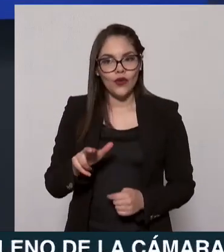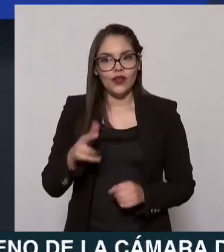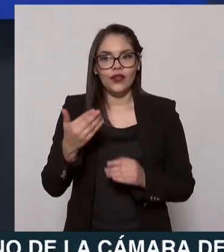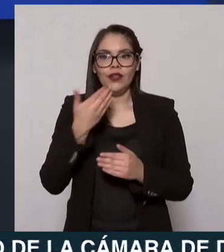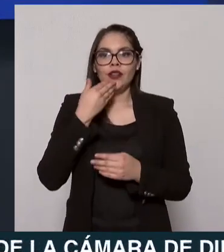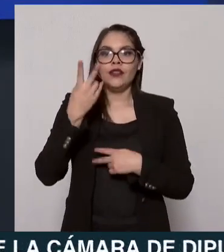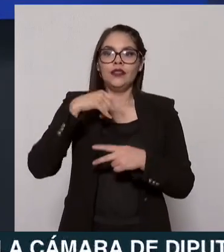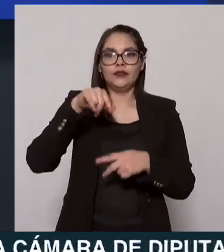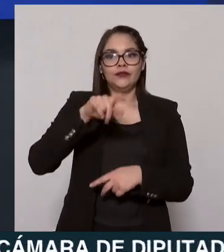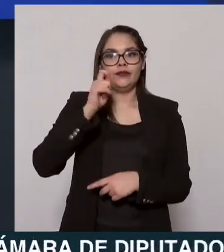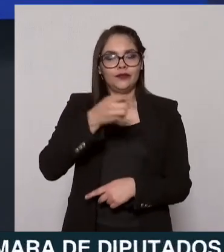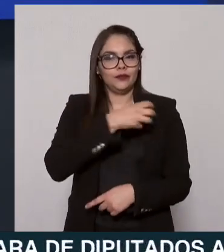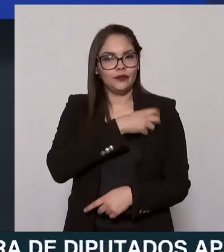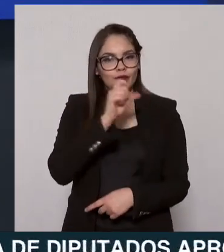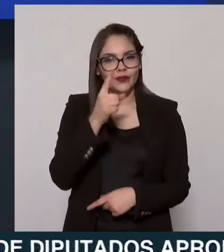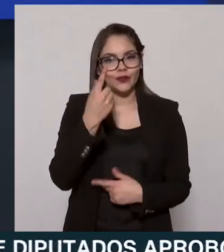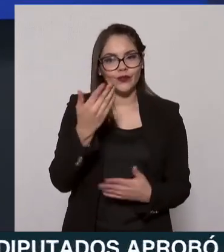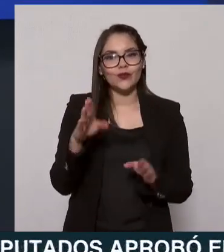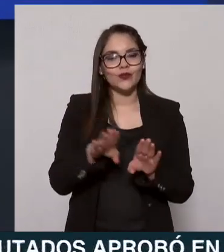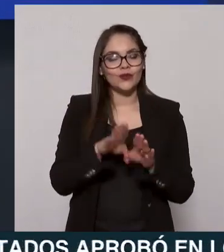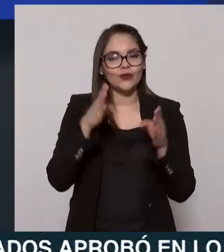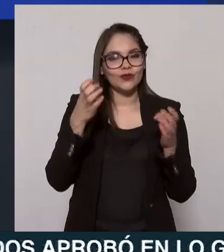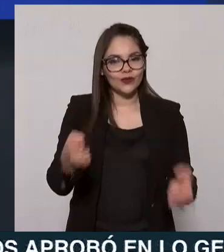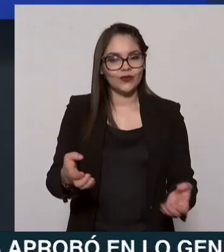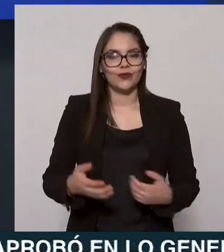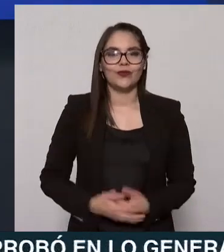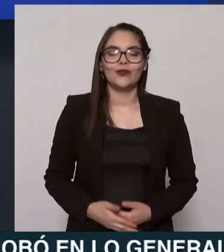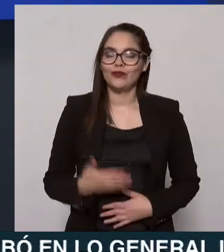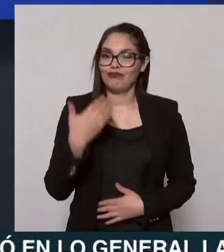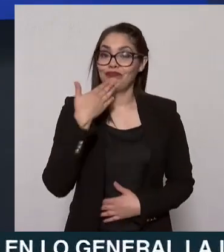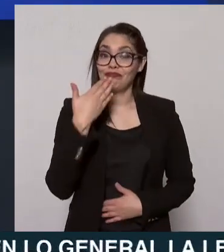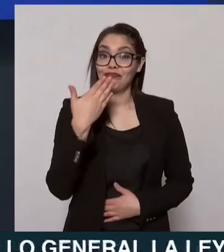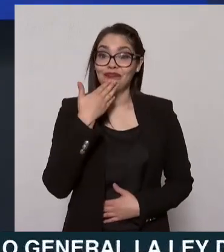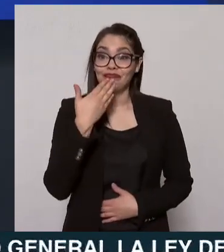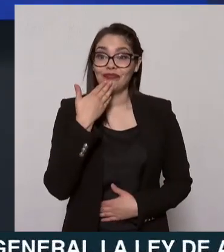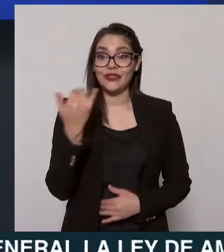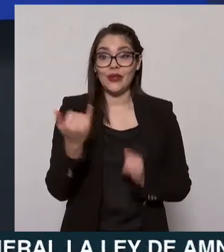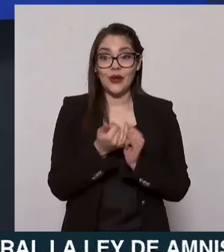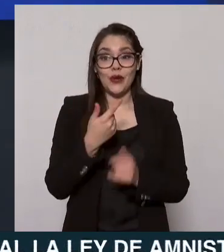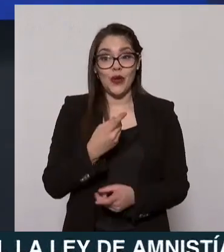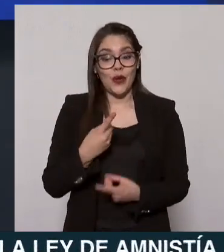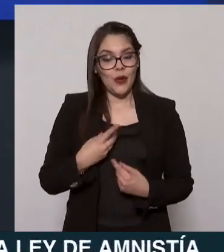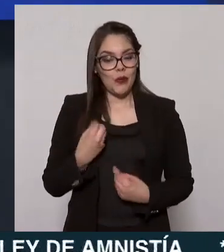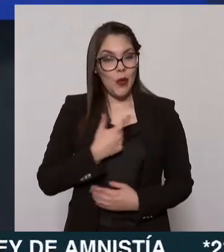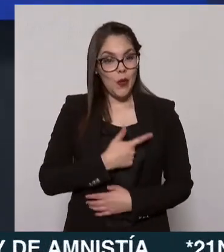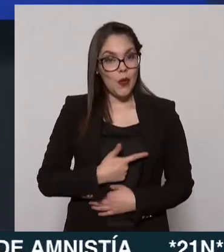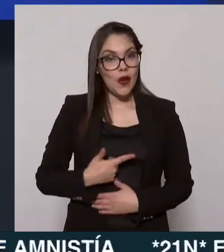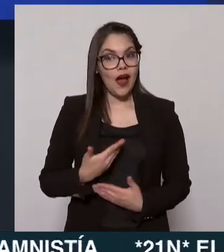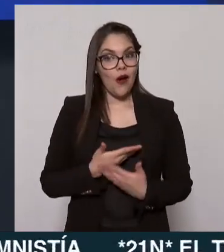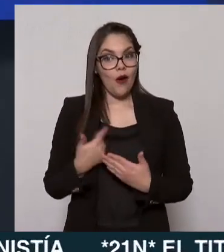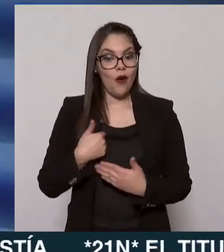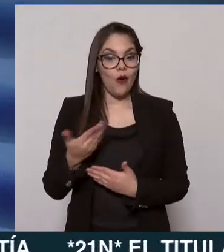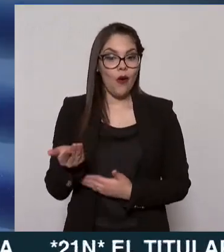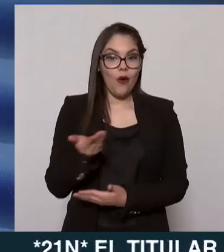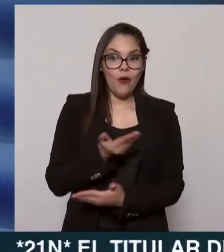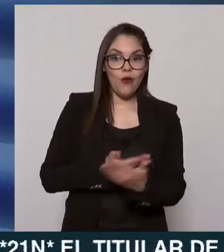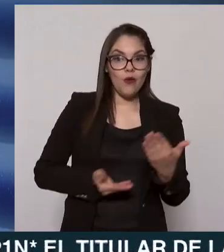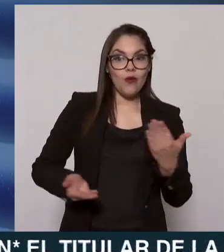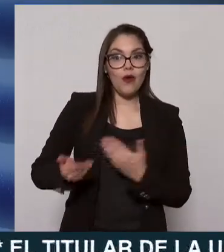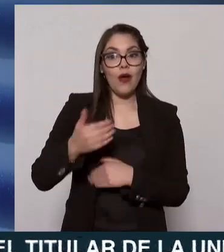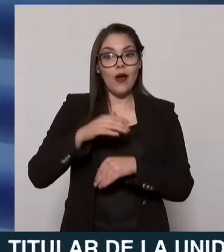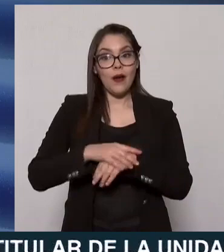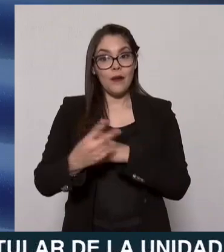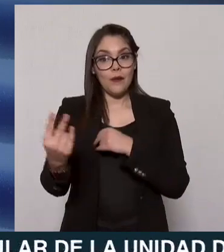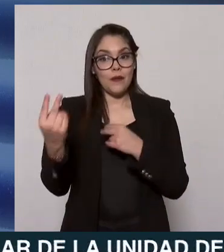a Capital 21, a 21 Noticias. ¿Cómo está? Muy bien, y además a gusto de poder compartir con los amigos que nos